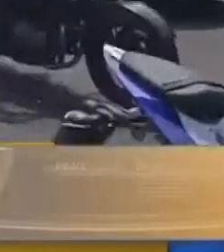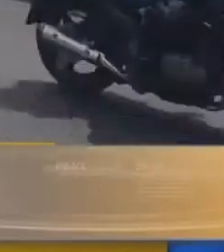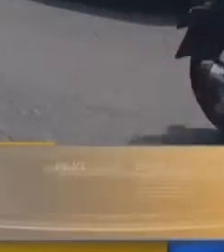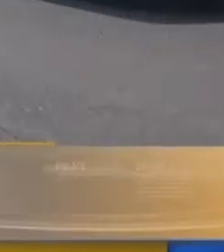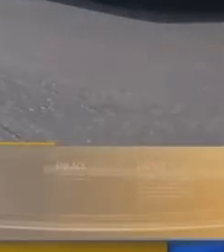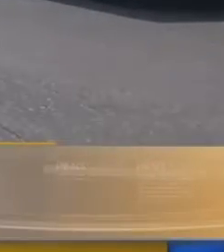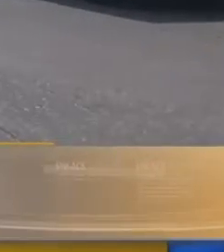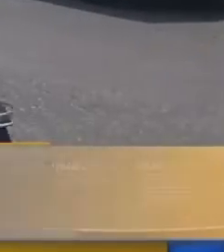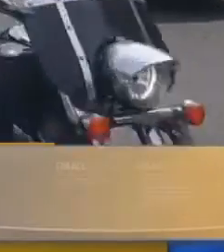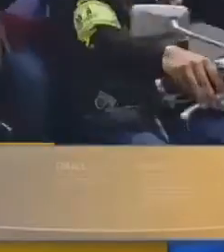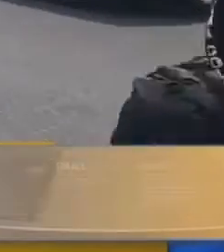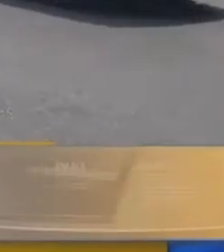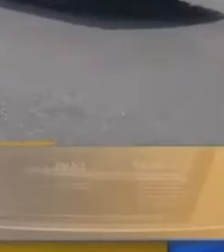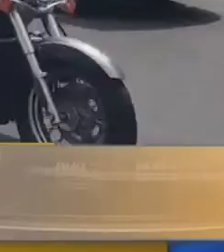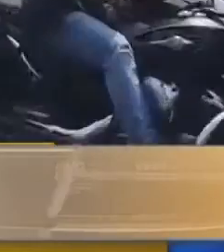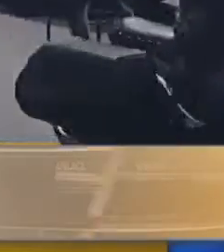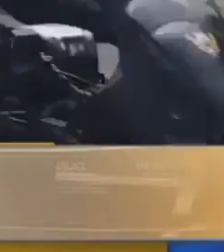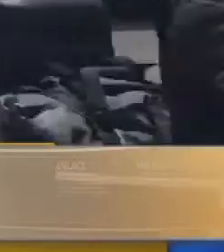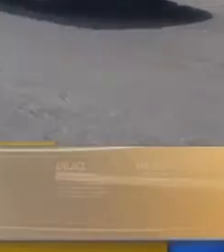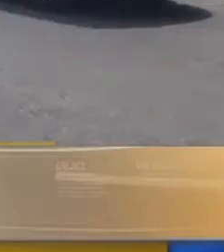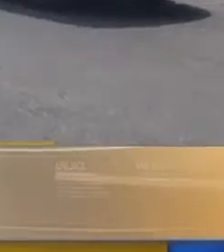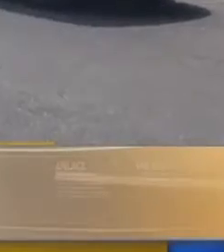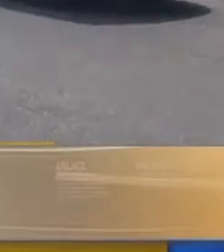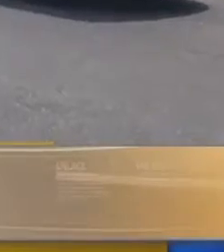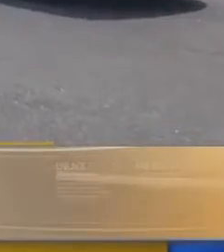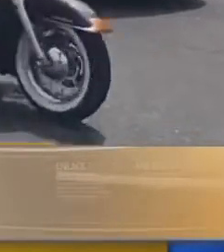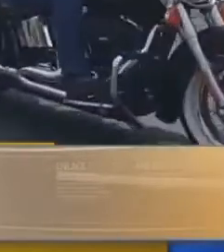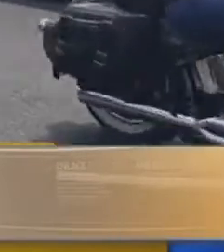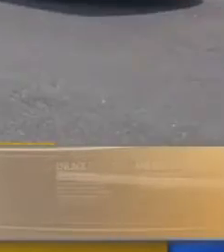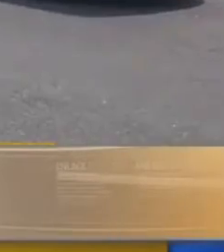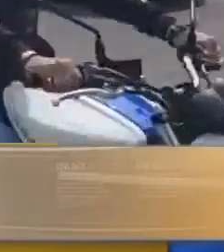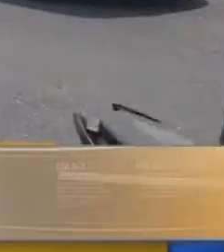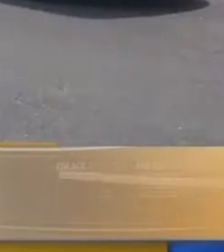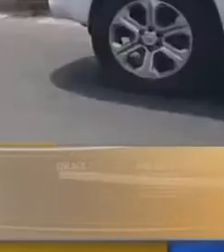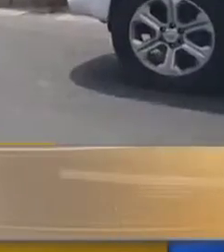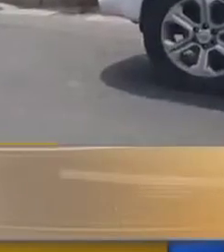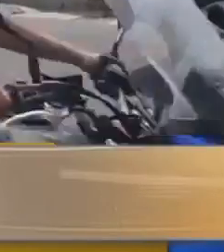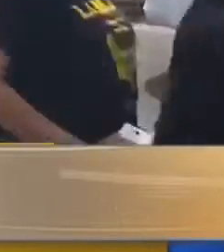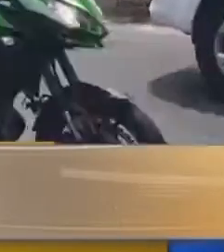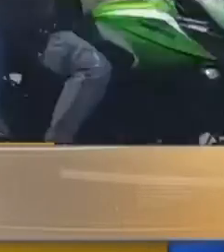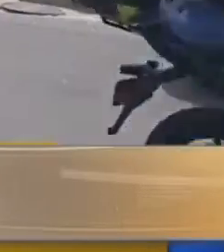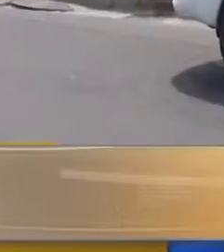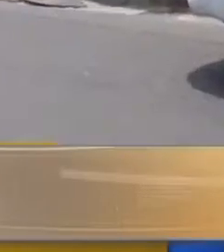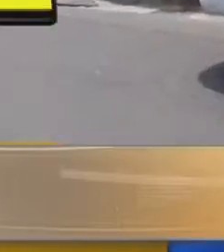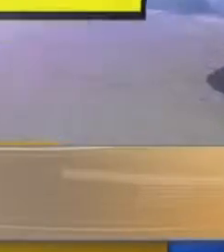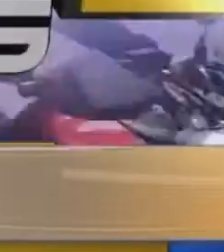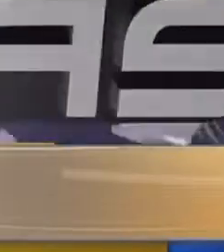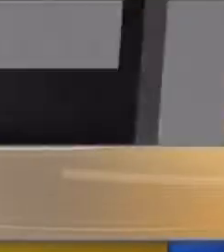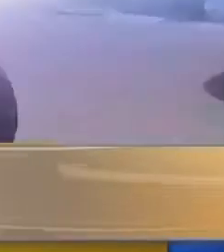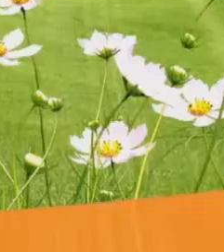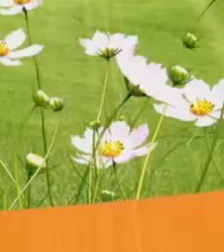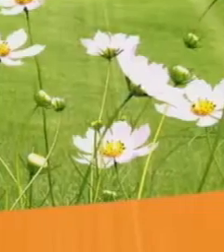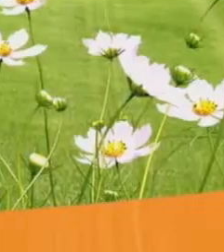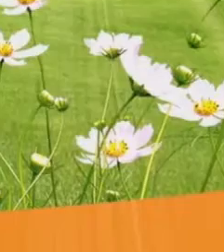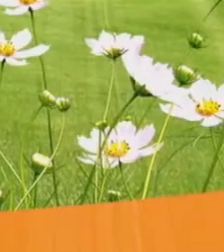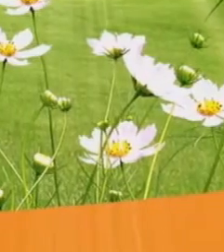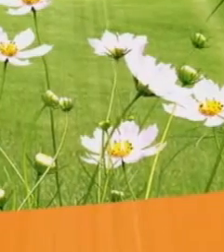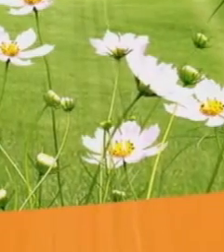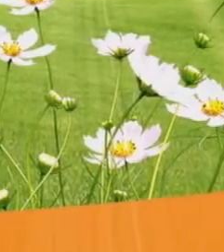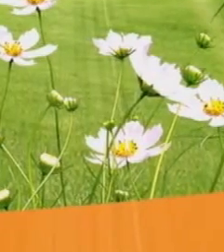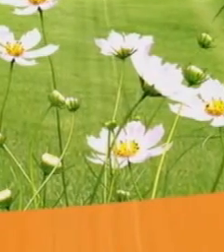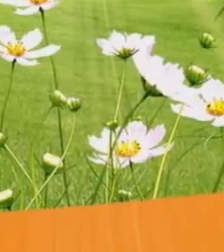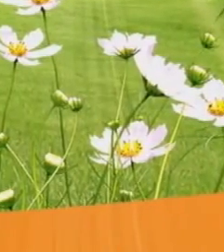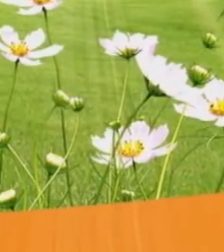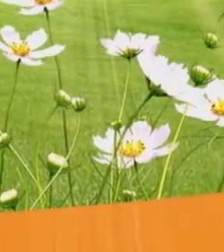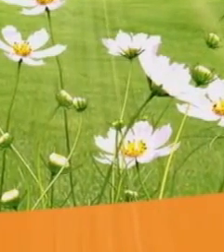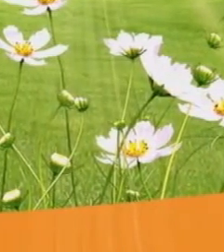Bermeja el tercer rally nacional. Este sábado, domingo y lunes se exhibirán más de 350 motos en expoeventos. Con el patrocinio